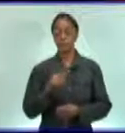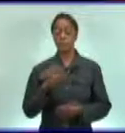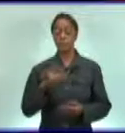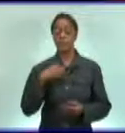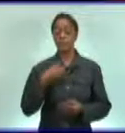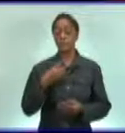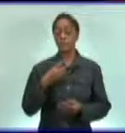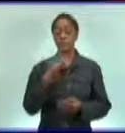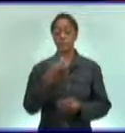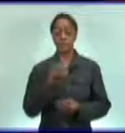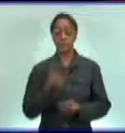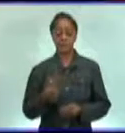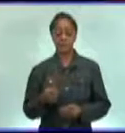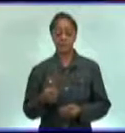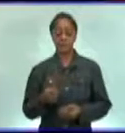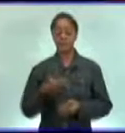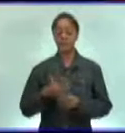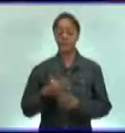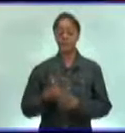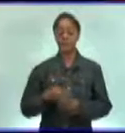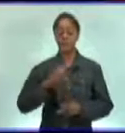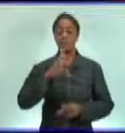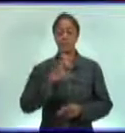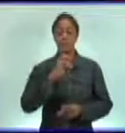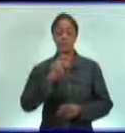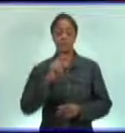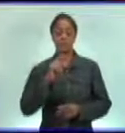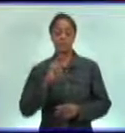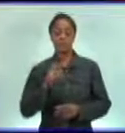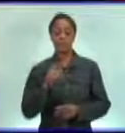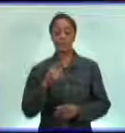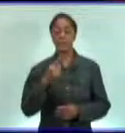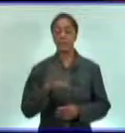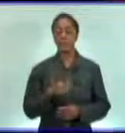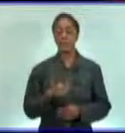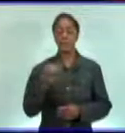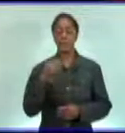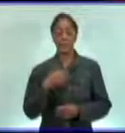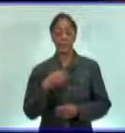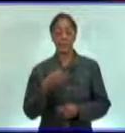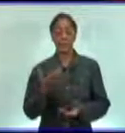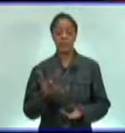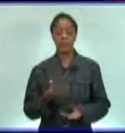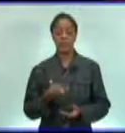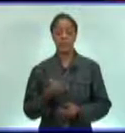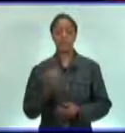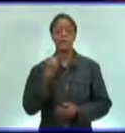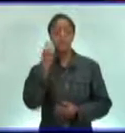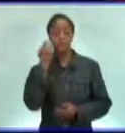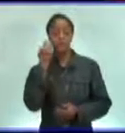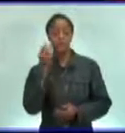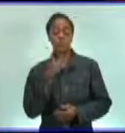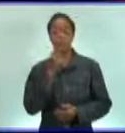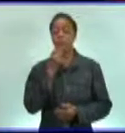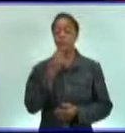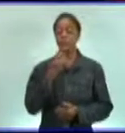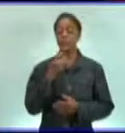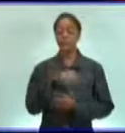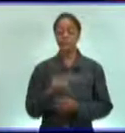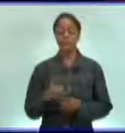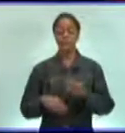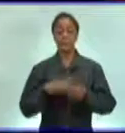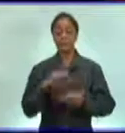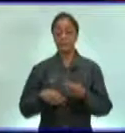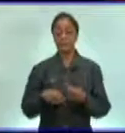una sustancia llamada clorofila, que es la que le otorga el color verde a la planta y le permite realizar